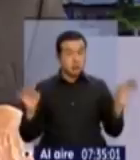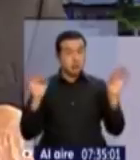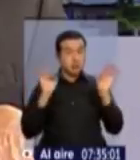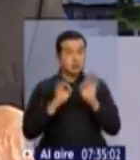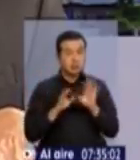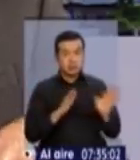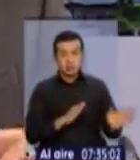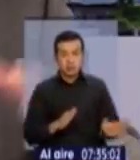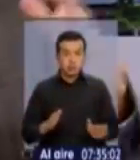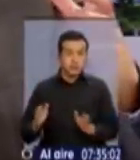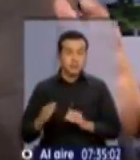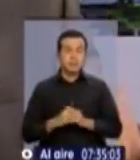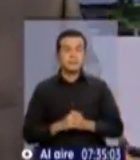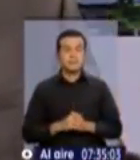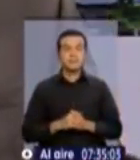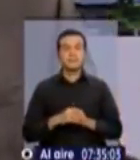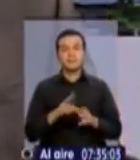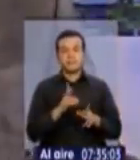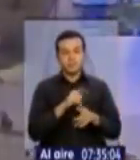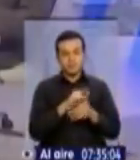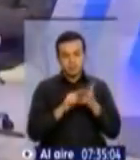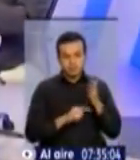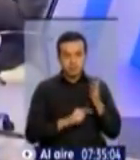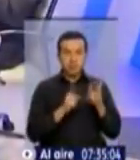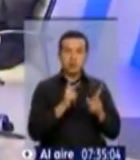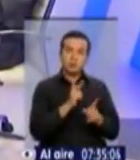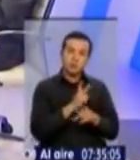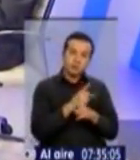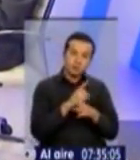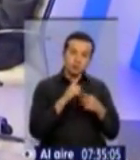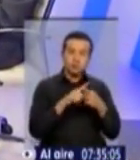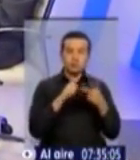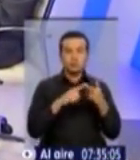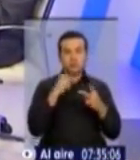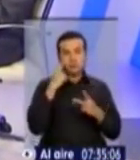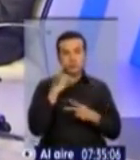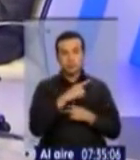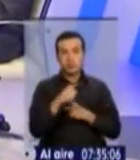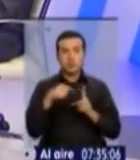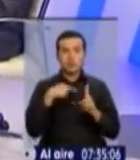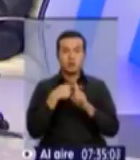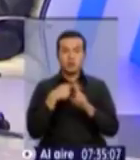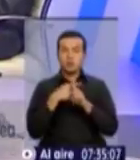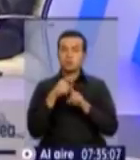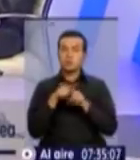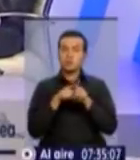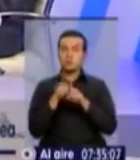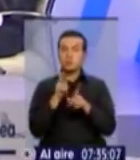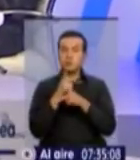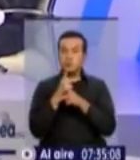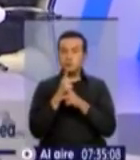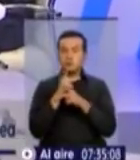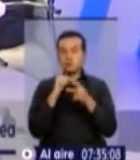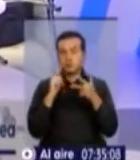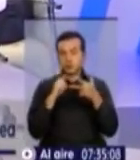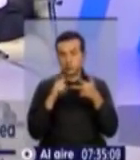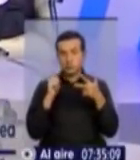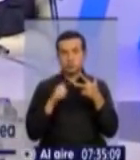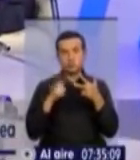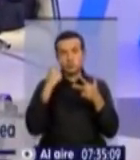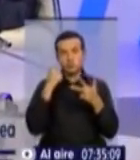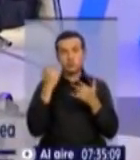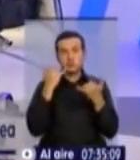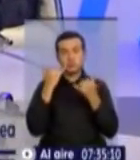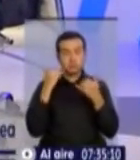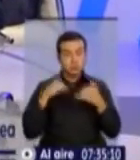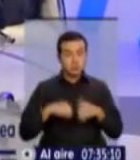años matriz energética por un lado condiciones favorables no es cierto para la competitividad de la productividad por el otro y que busquemos que sigamos en la